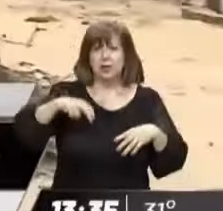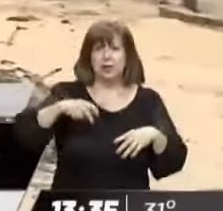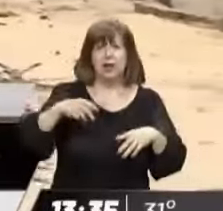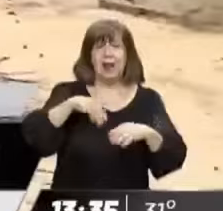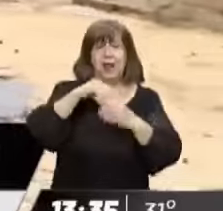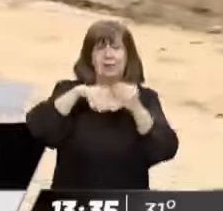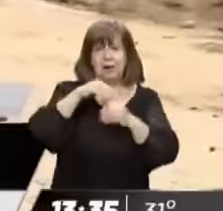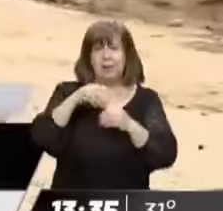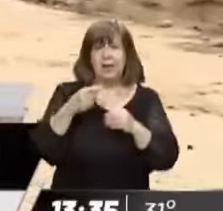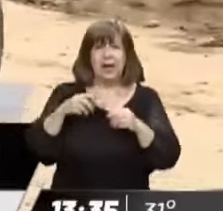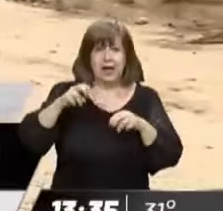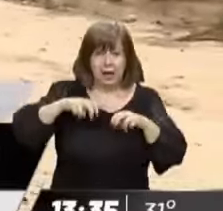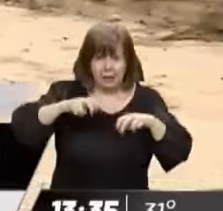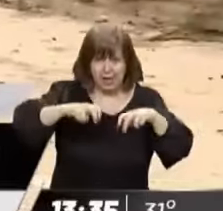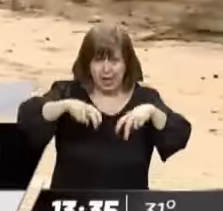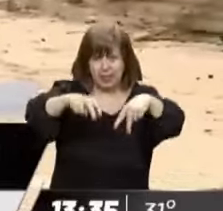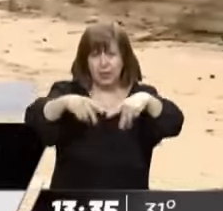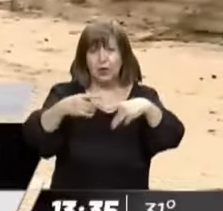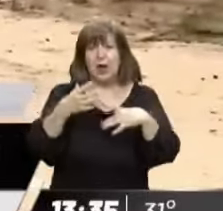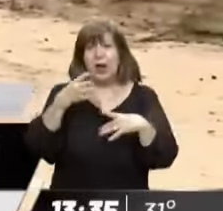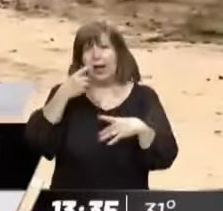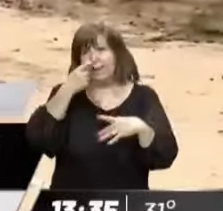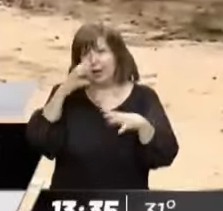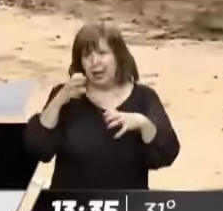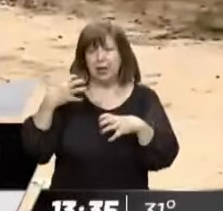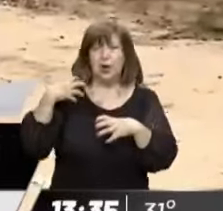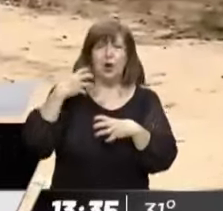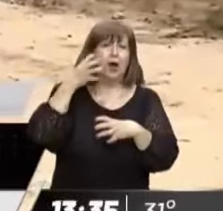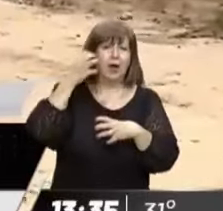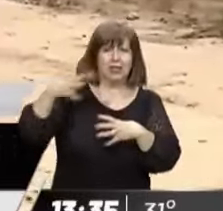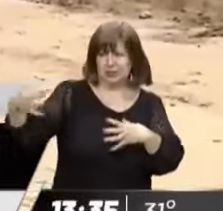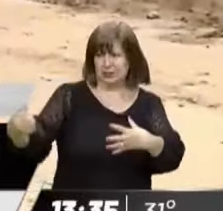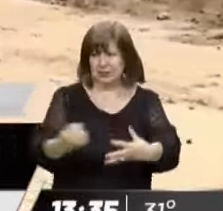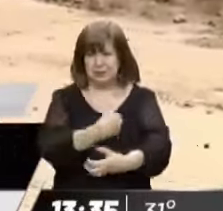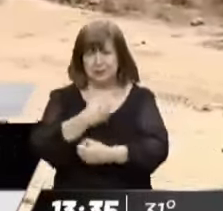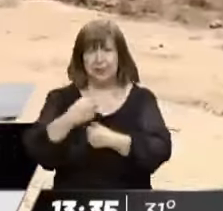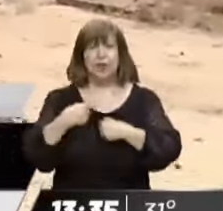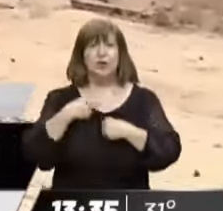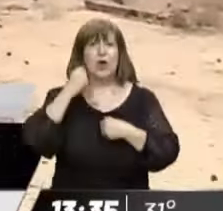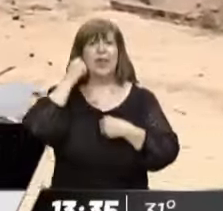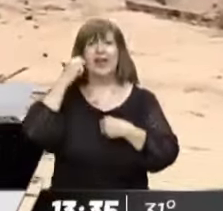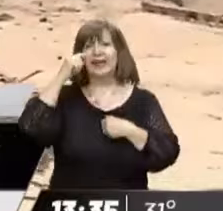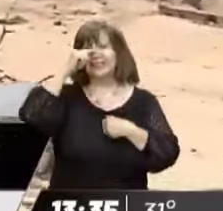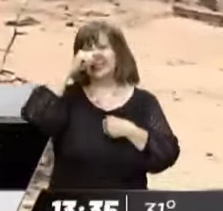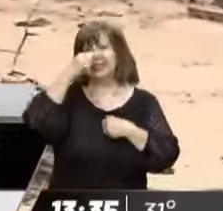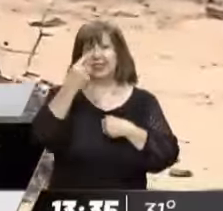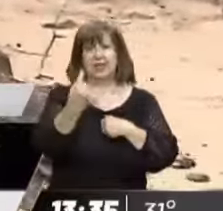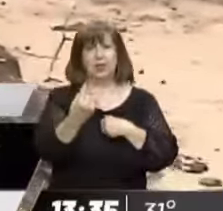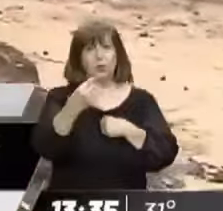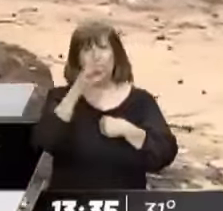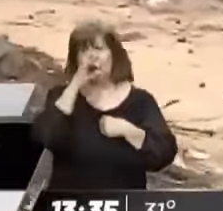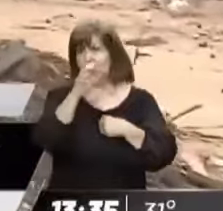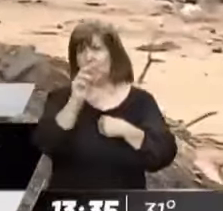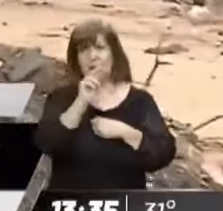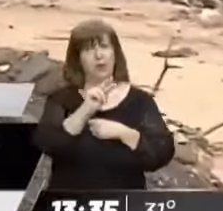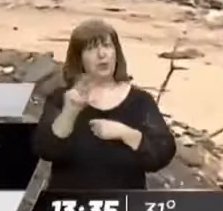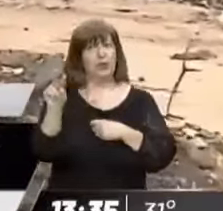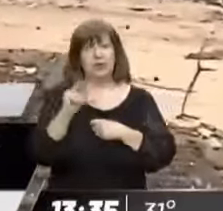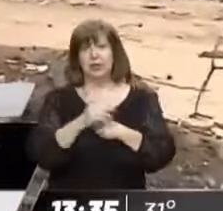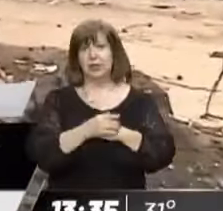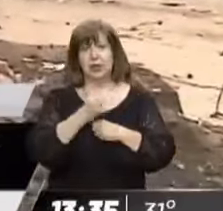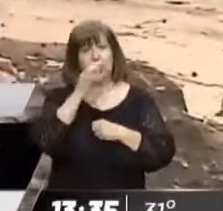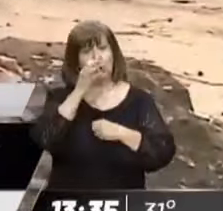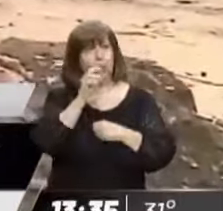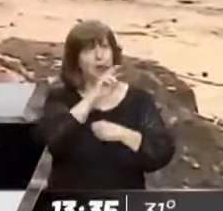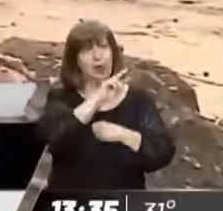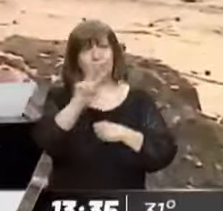afuera. Sí fue algo, pero que yo a mis 71 años no lo había visto nunca. Era una locura,